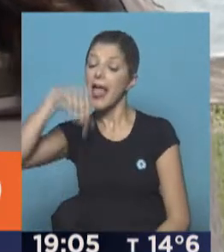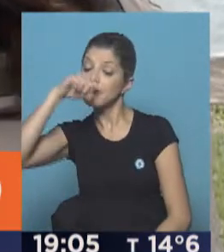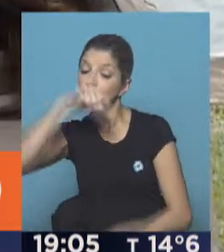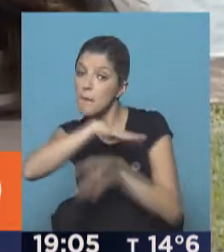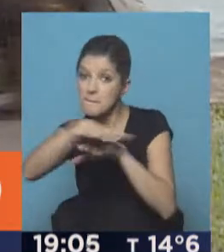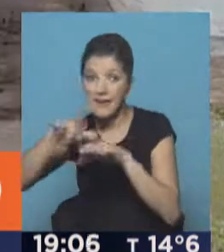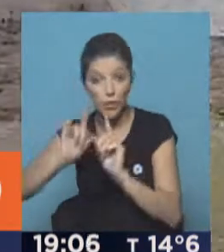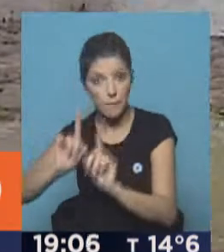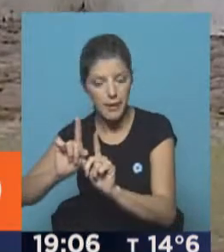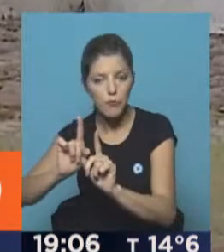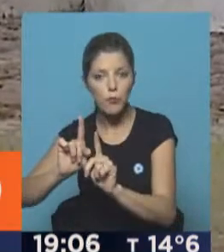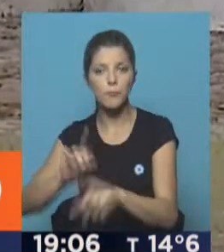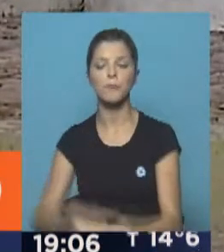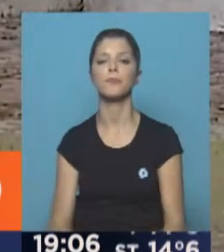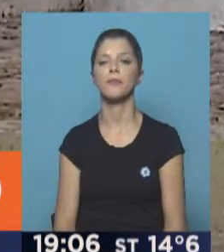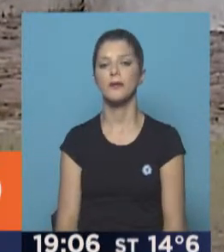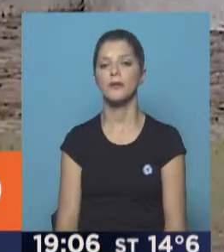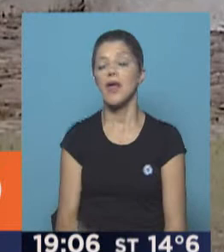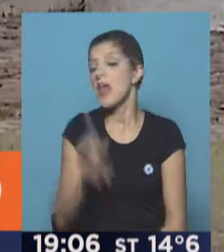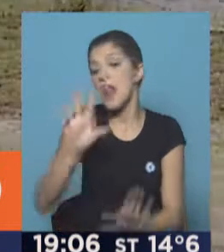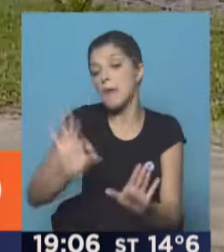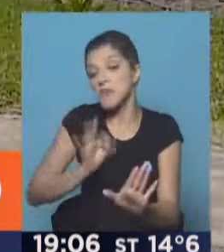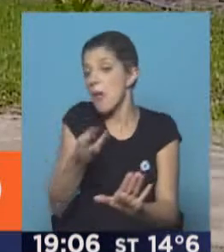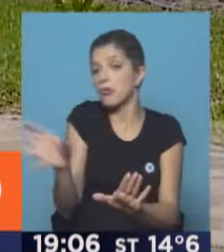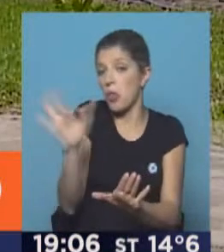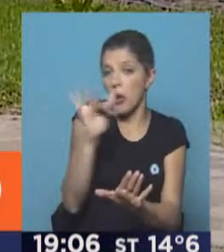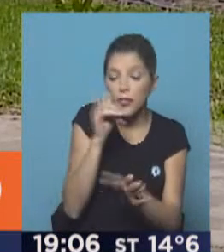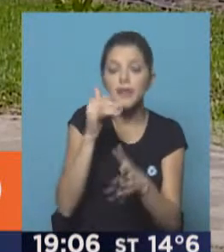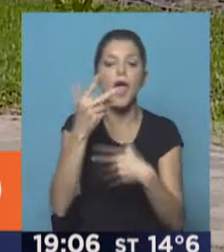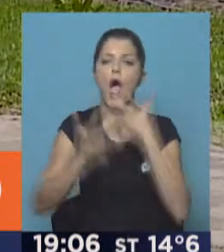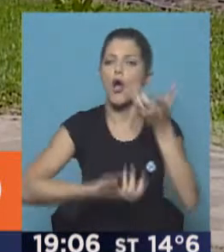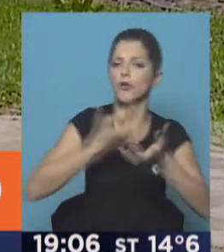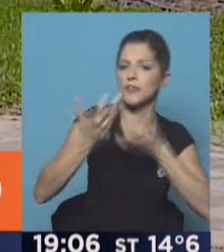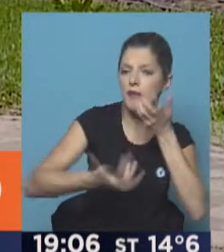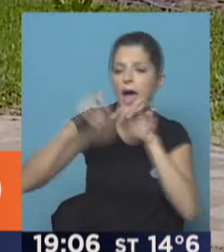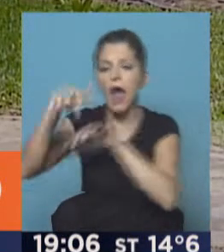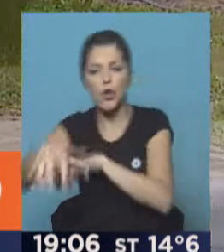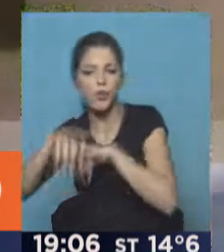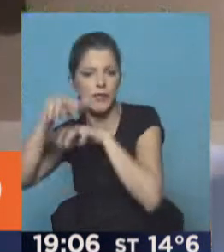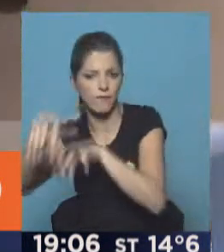desarrollaba la vida cotidiana, la cocina, la huerta.